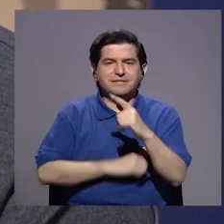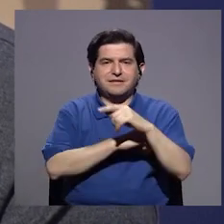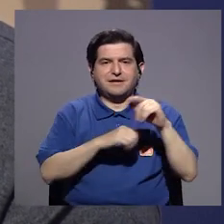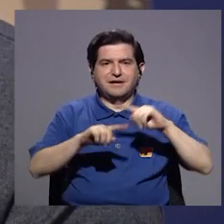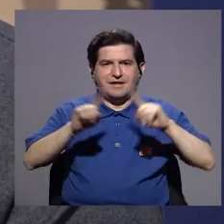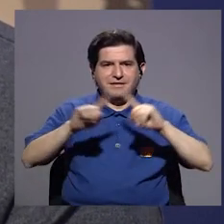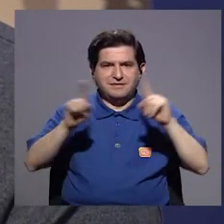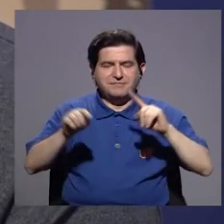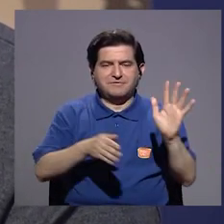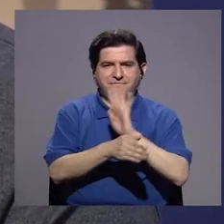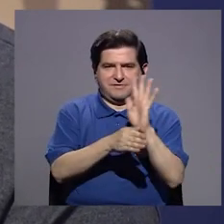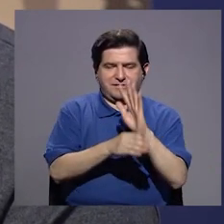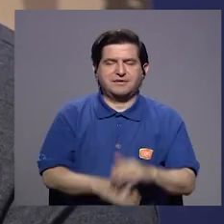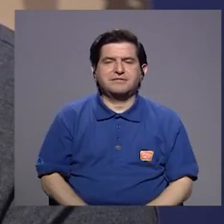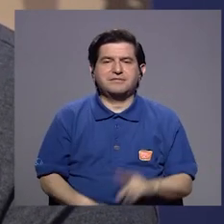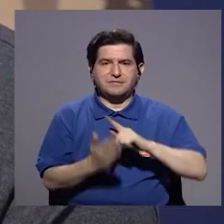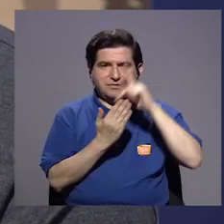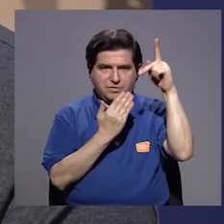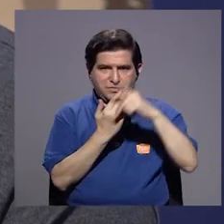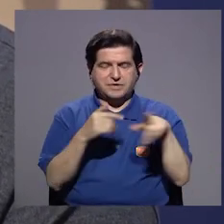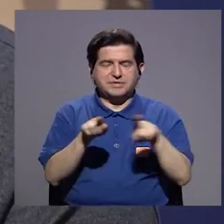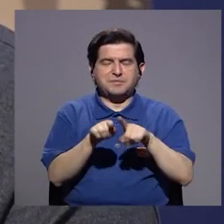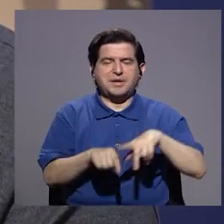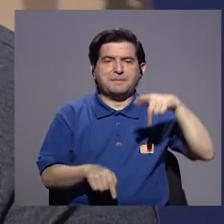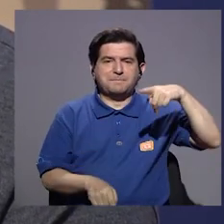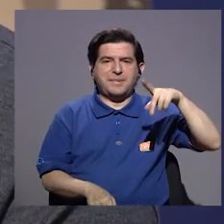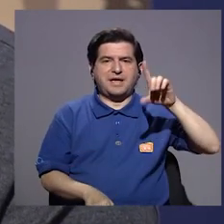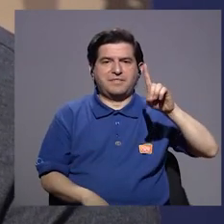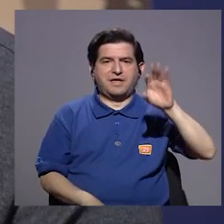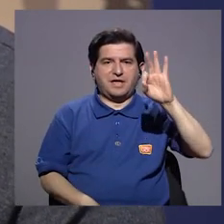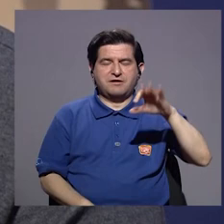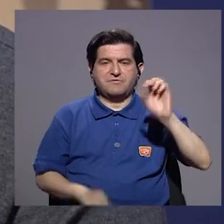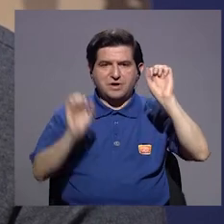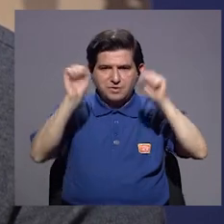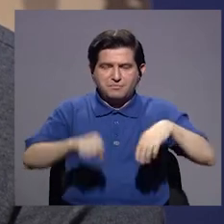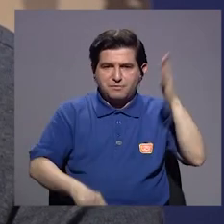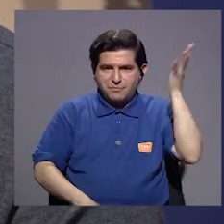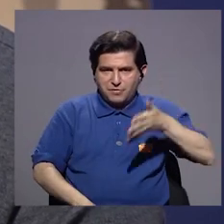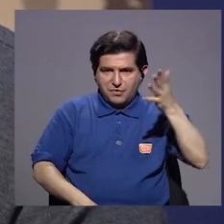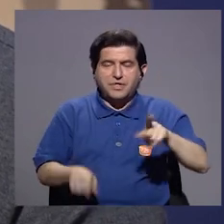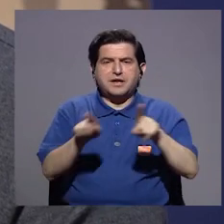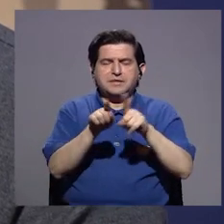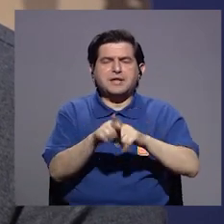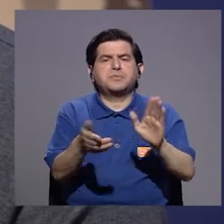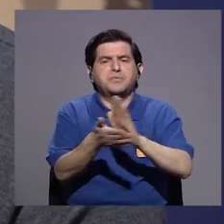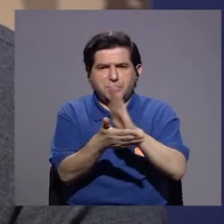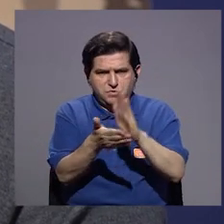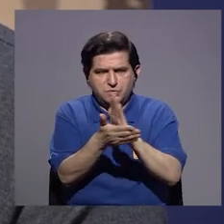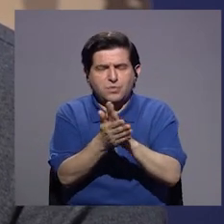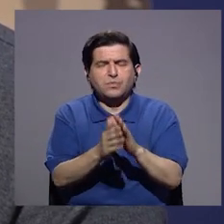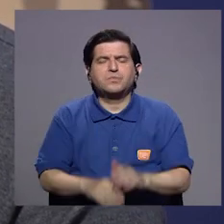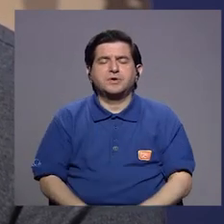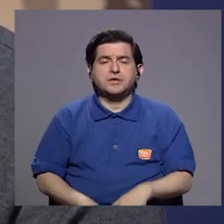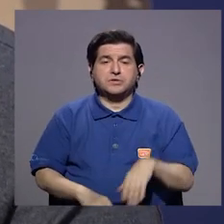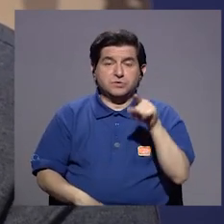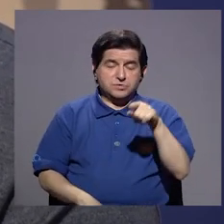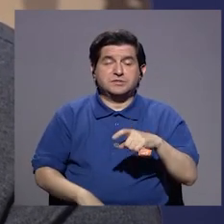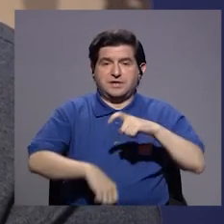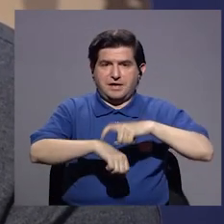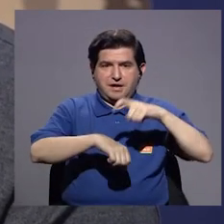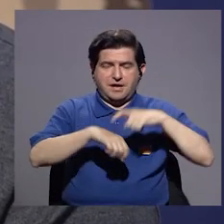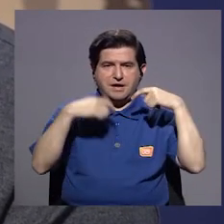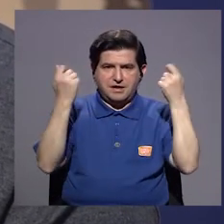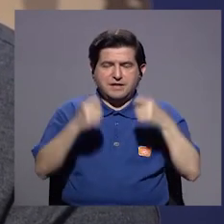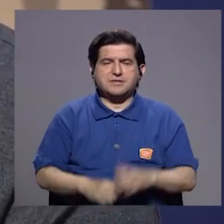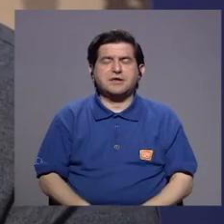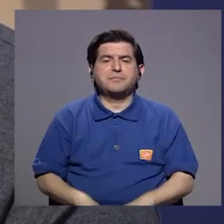película, y la programación está en PDF para descargar, pero también va a haber programas de mano impresos a lo largo del festival, y